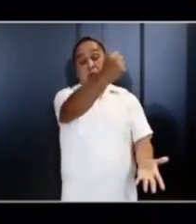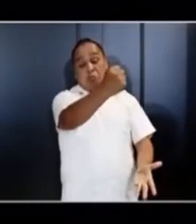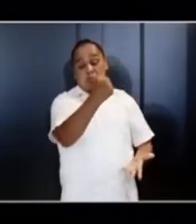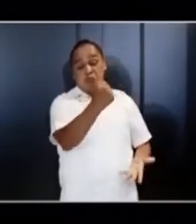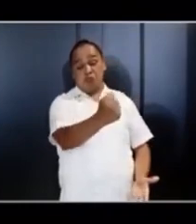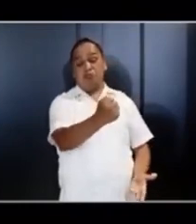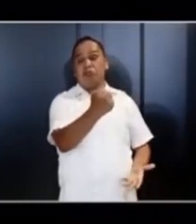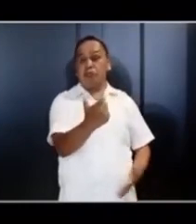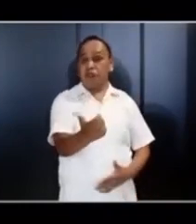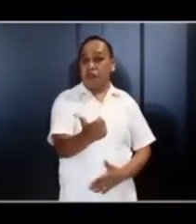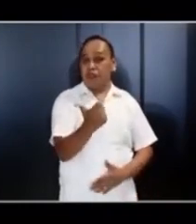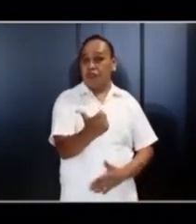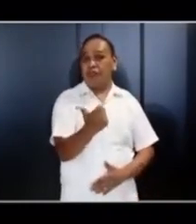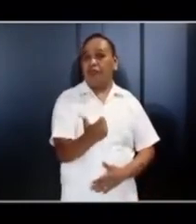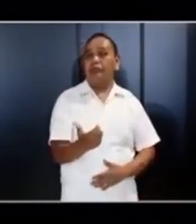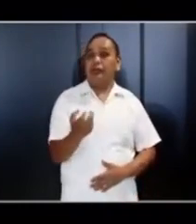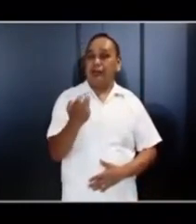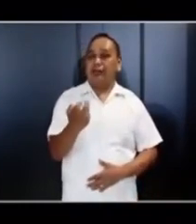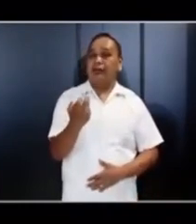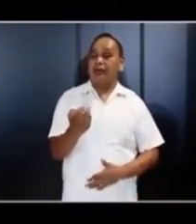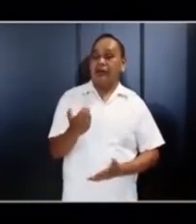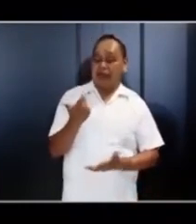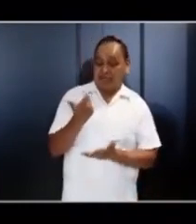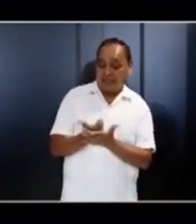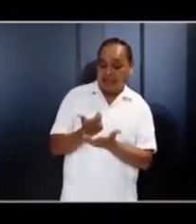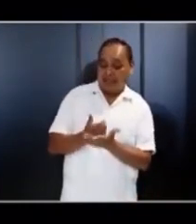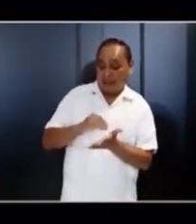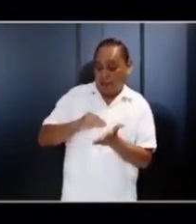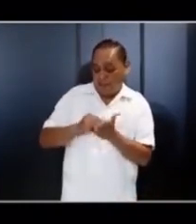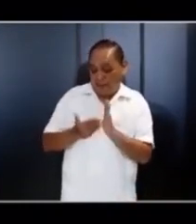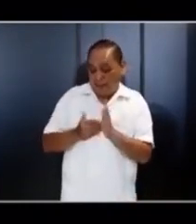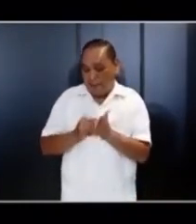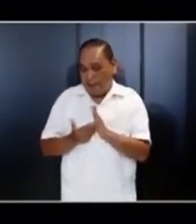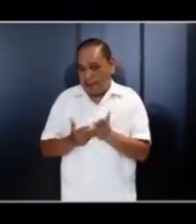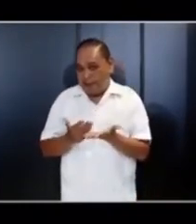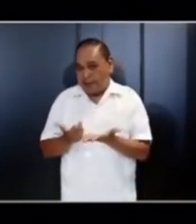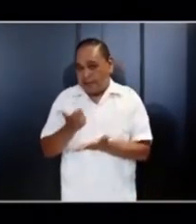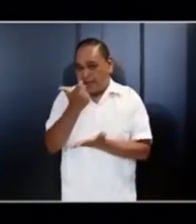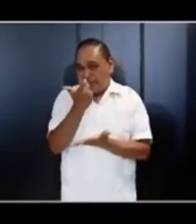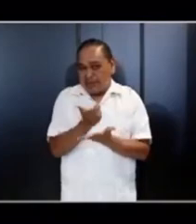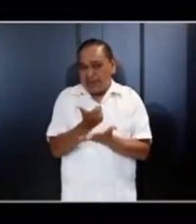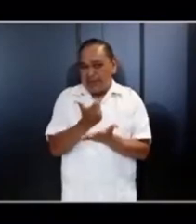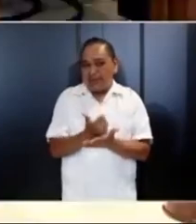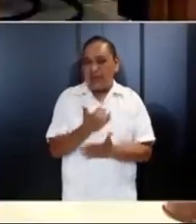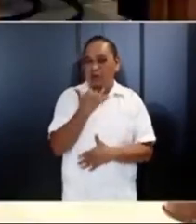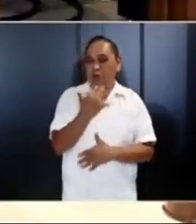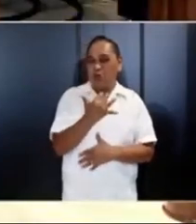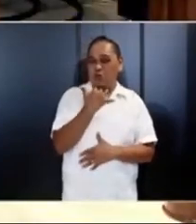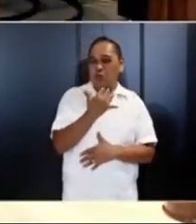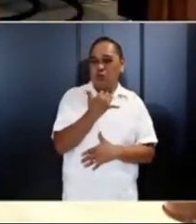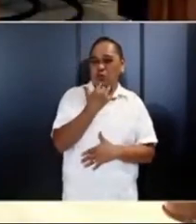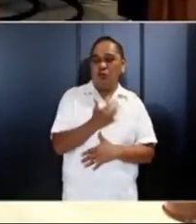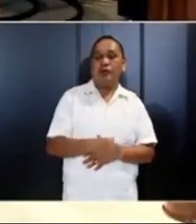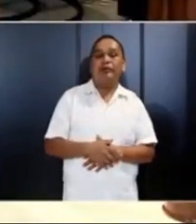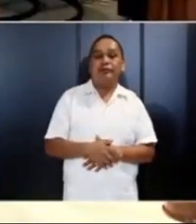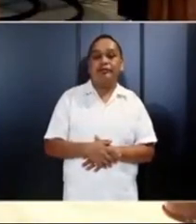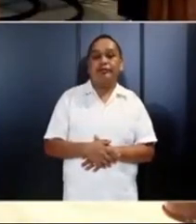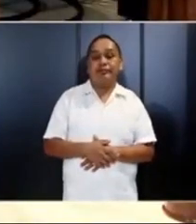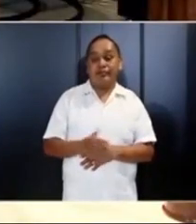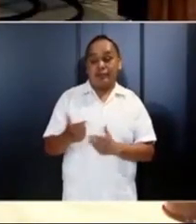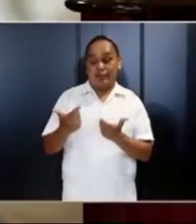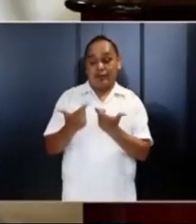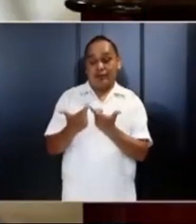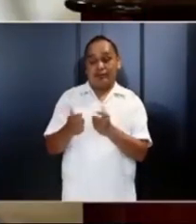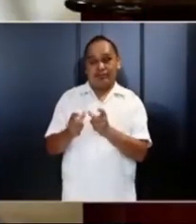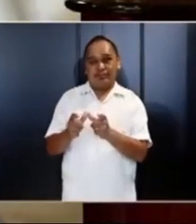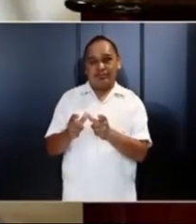alcaldías fueron producto de ese manipuleo, de ese desfalco, de ese lavado de dinero ilícito. Si nada más le dio cien millones a Sola y el